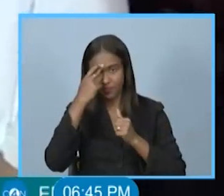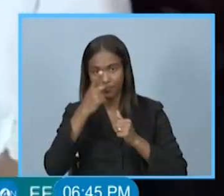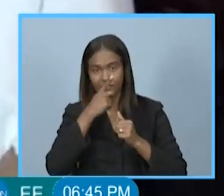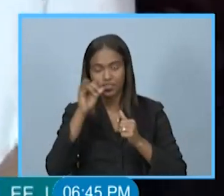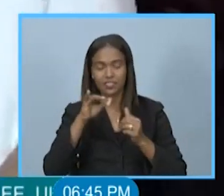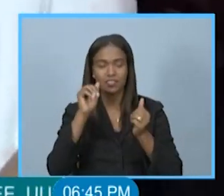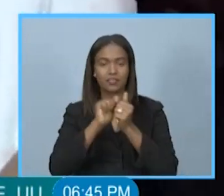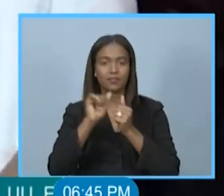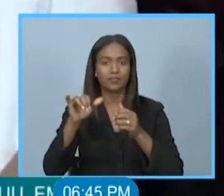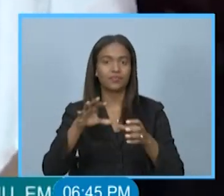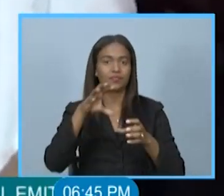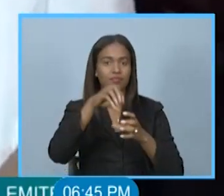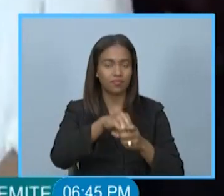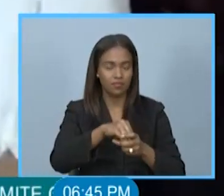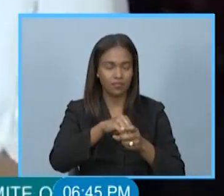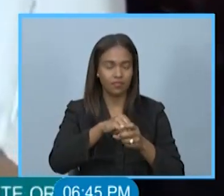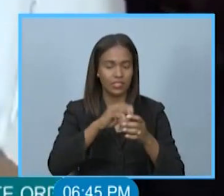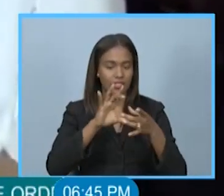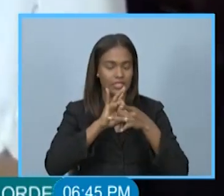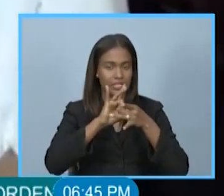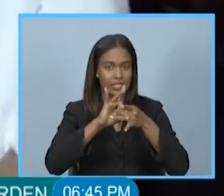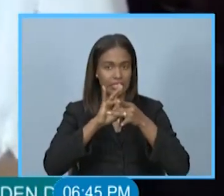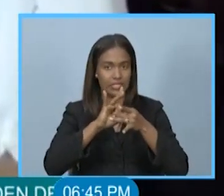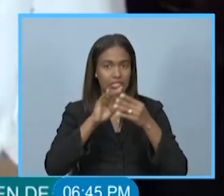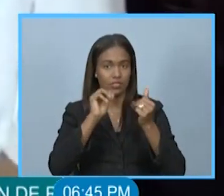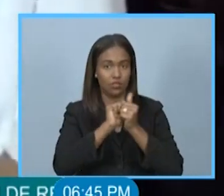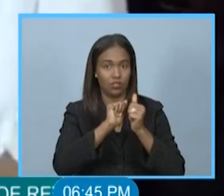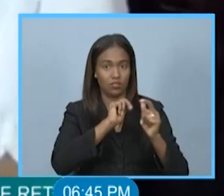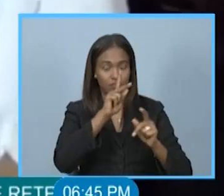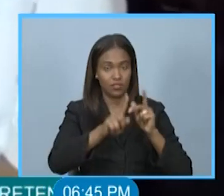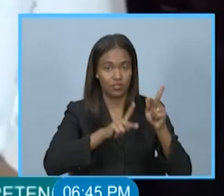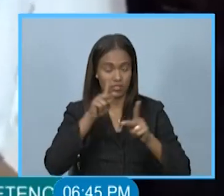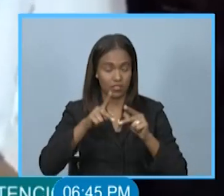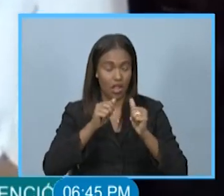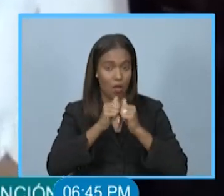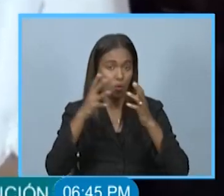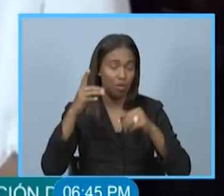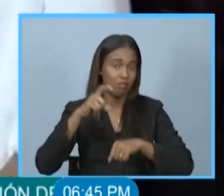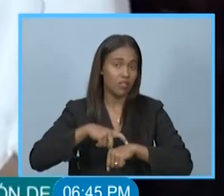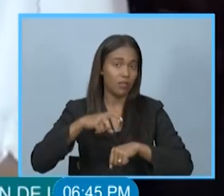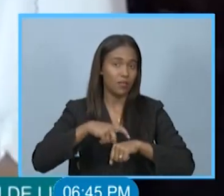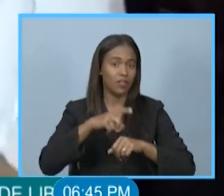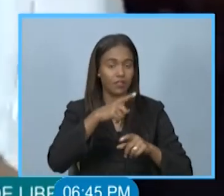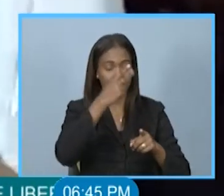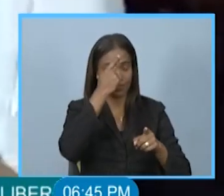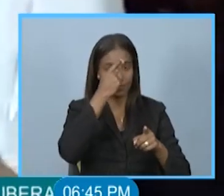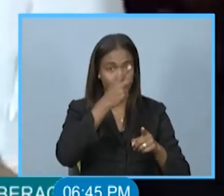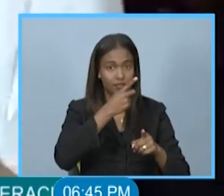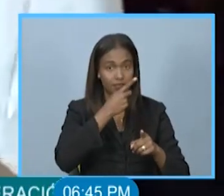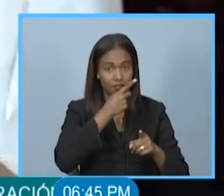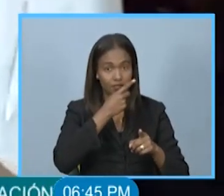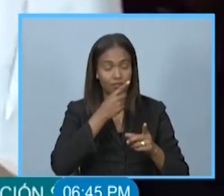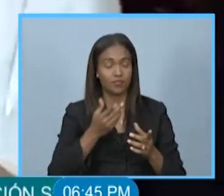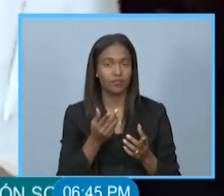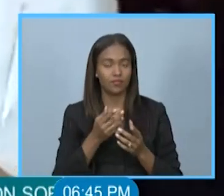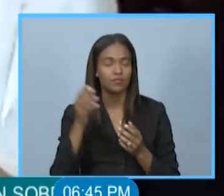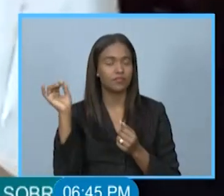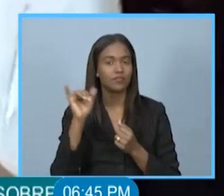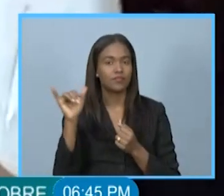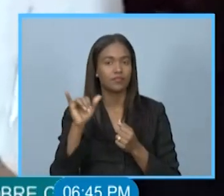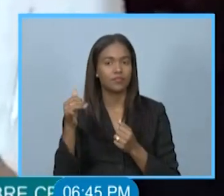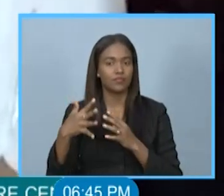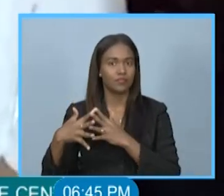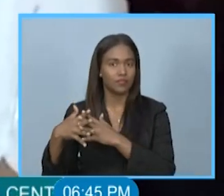esto involucra que involucra una relación de diplomática de tanto tiempo entre la República Dominicana y